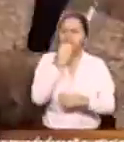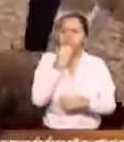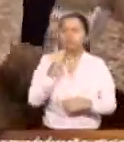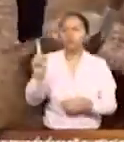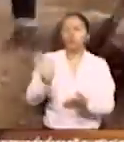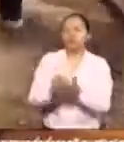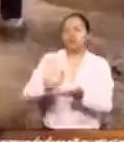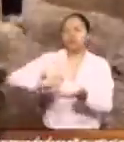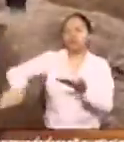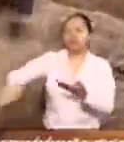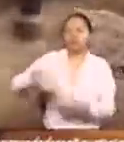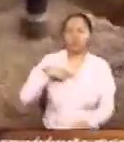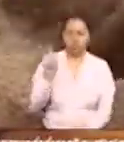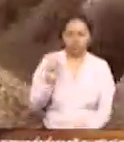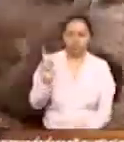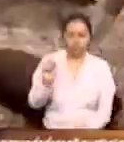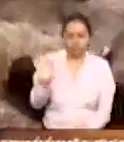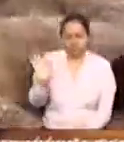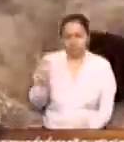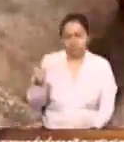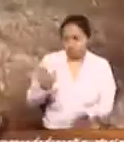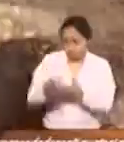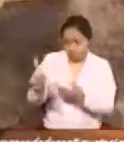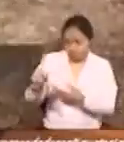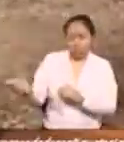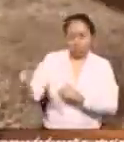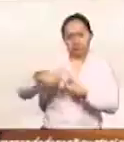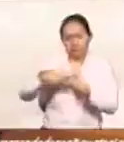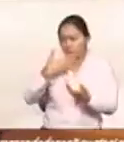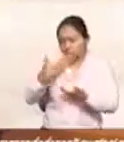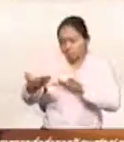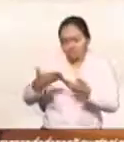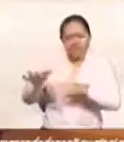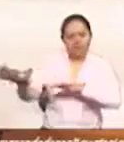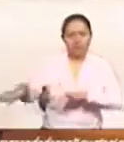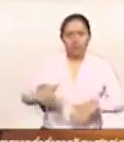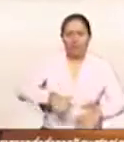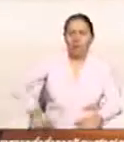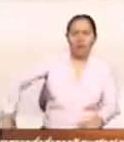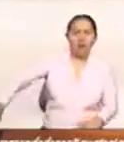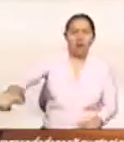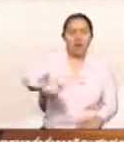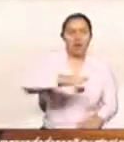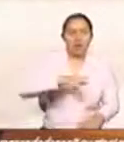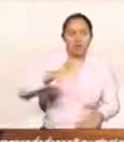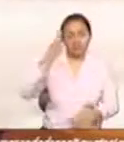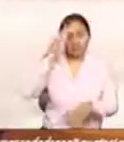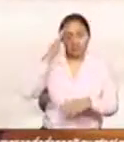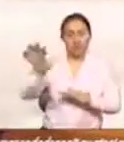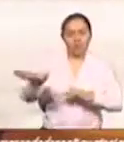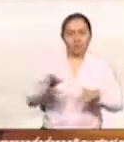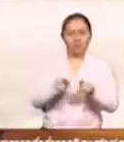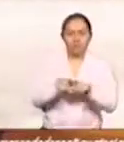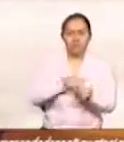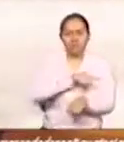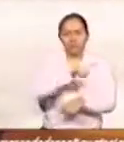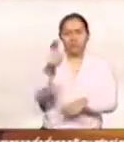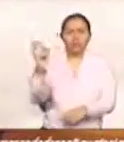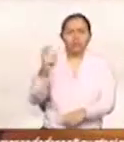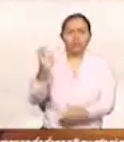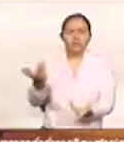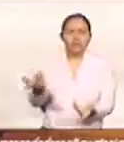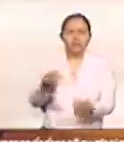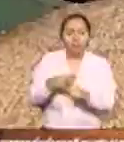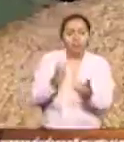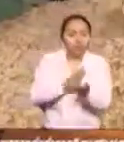es mi socio y no le compro. Nosotros hacemos el mismo trato a todos los agricultores, porque sabemos que todos los agricultores tienen la misma necesidad, no solo mi